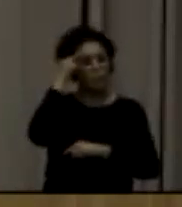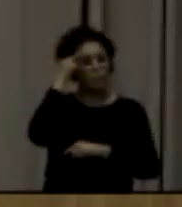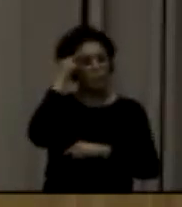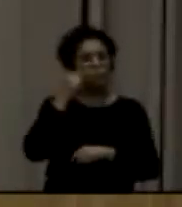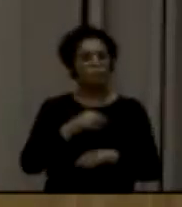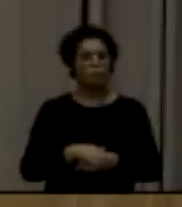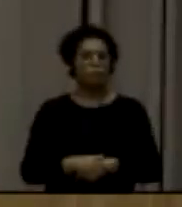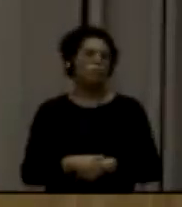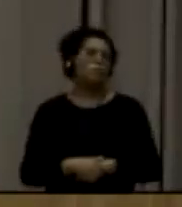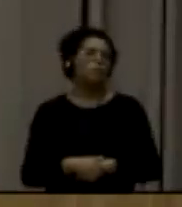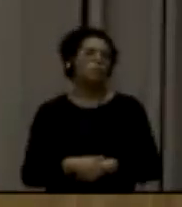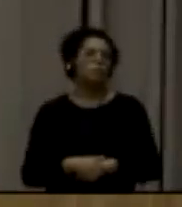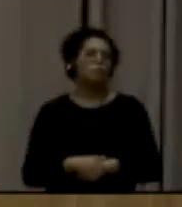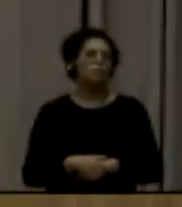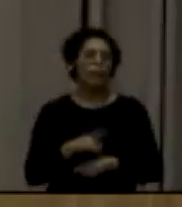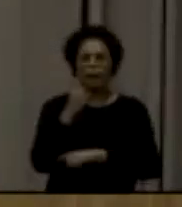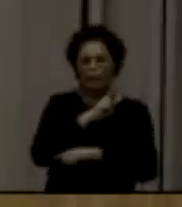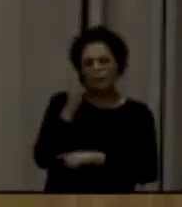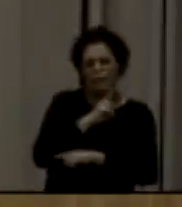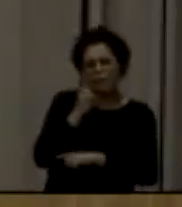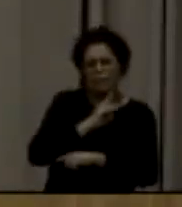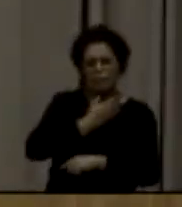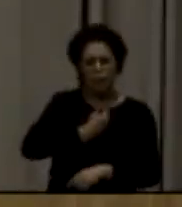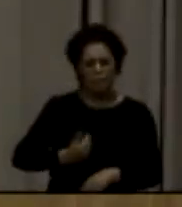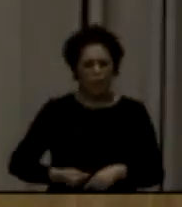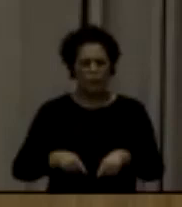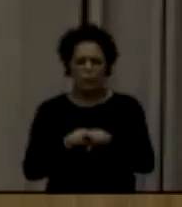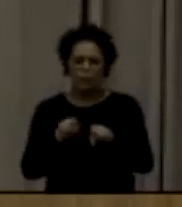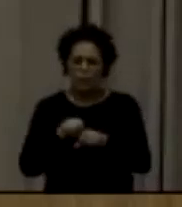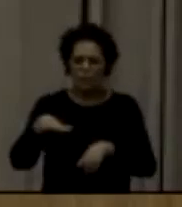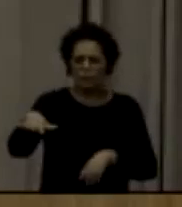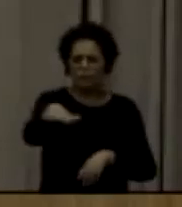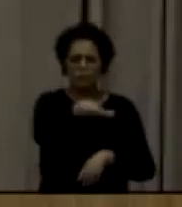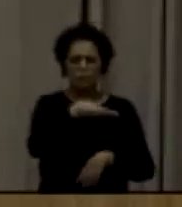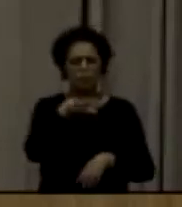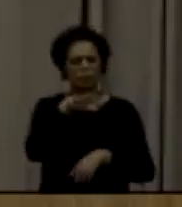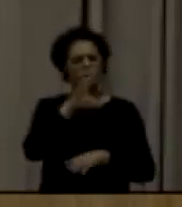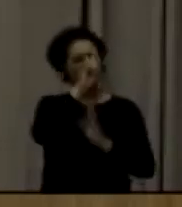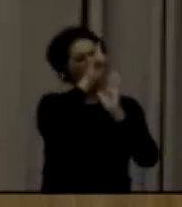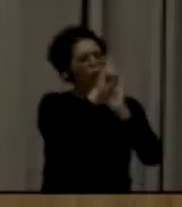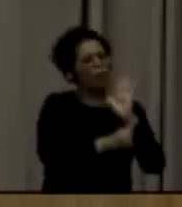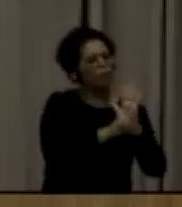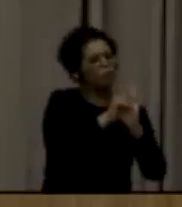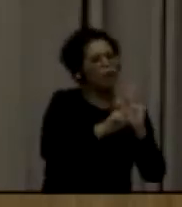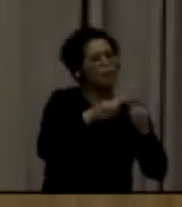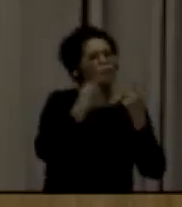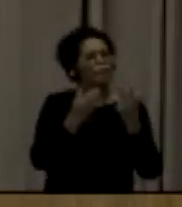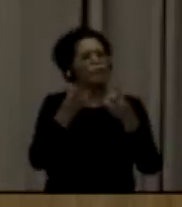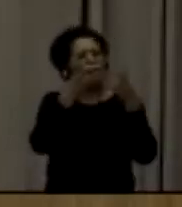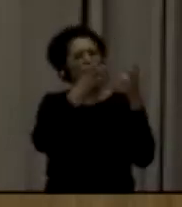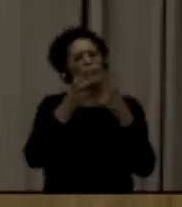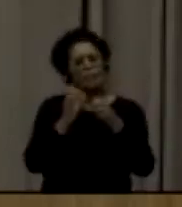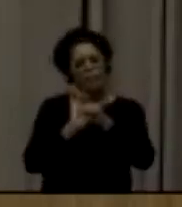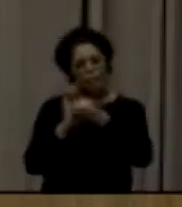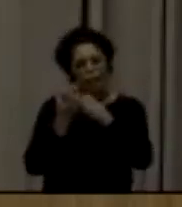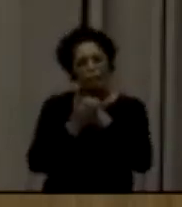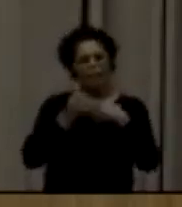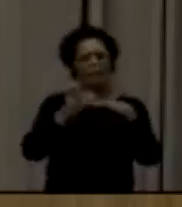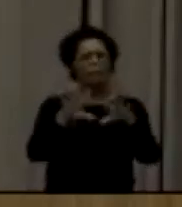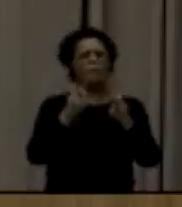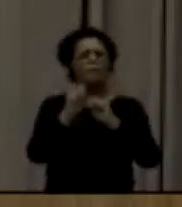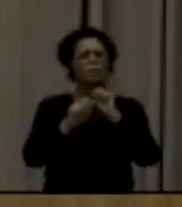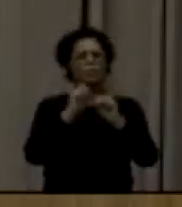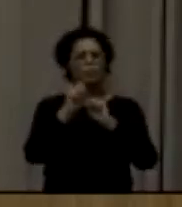supone en emergencias públicas sanitaria se levanta el derecho pero nosotros vimos en pandemia Y qué mayor emergencia